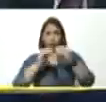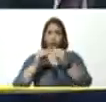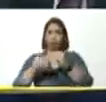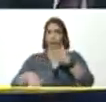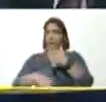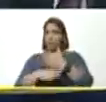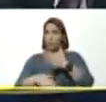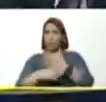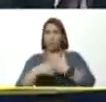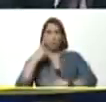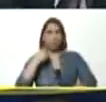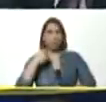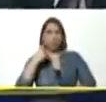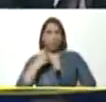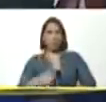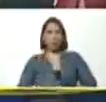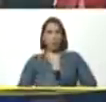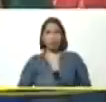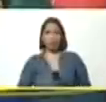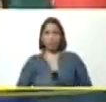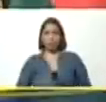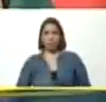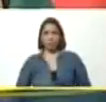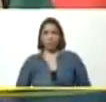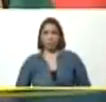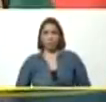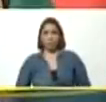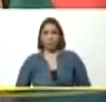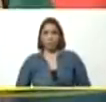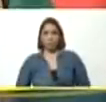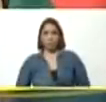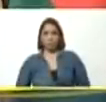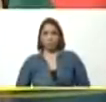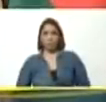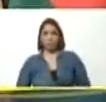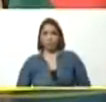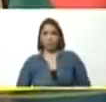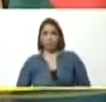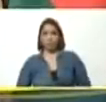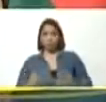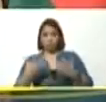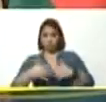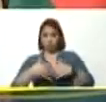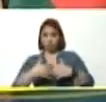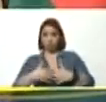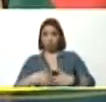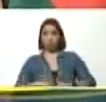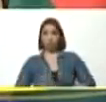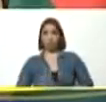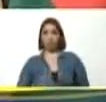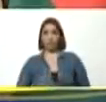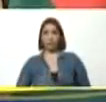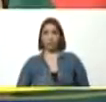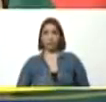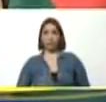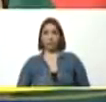vamos a experimentar de las industrias